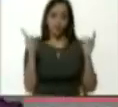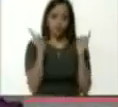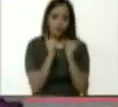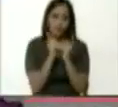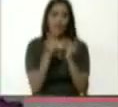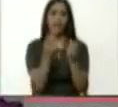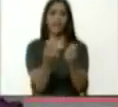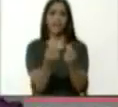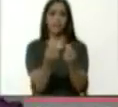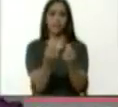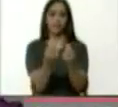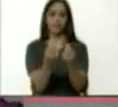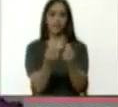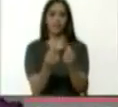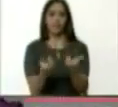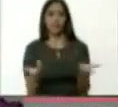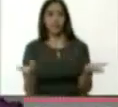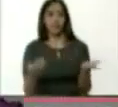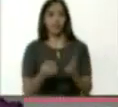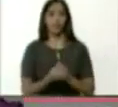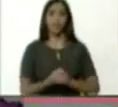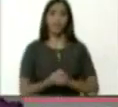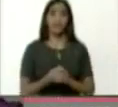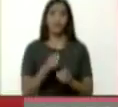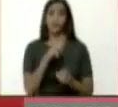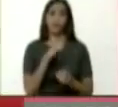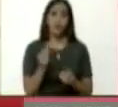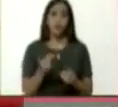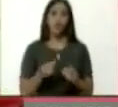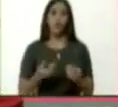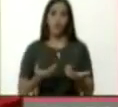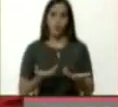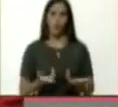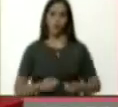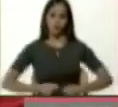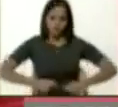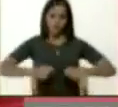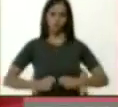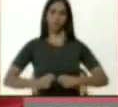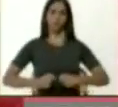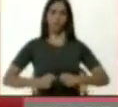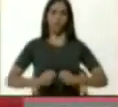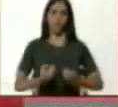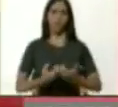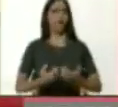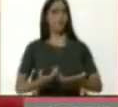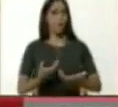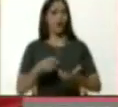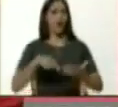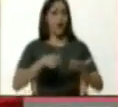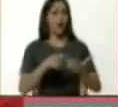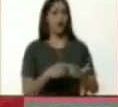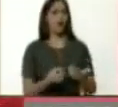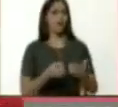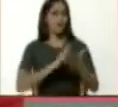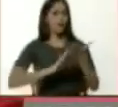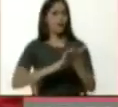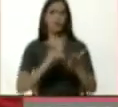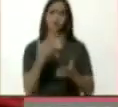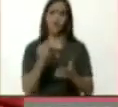¿no? No amarrárselas y tenerlas bien puestas y entonces echarle el carro a las ONG, que por